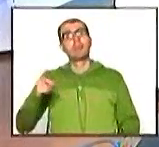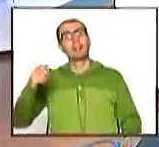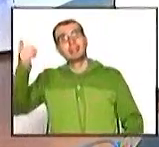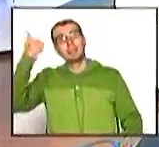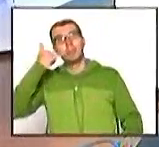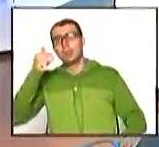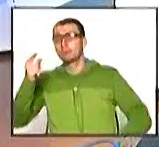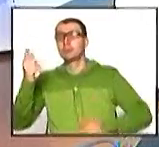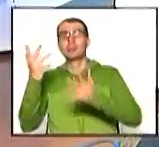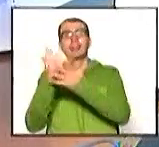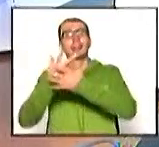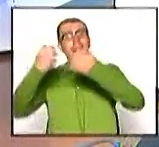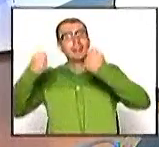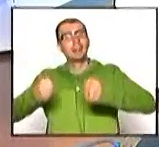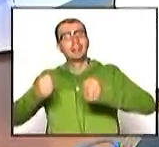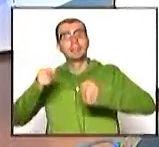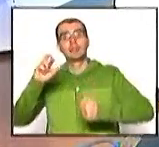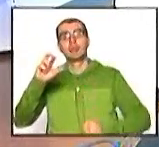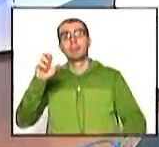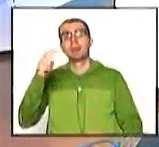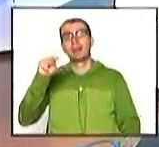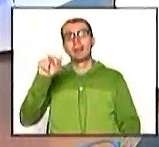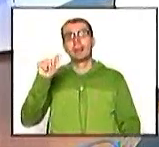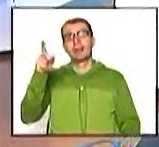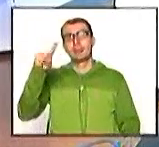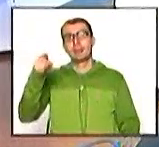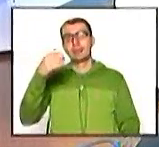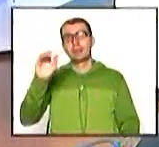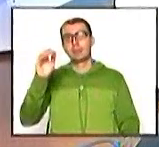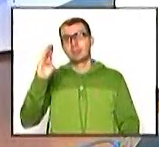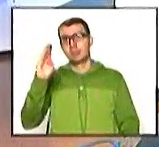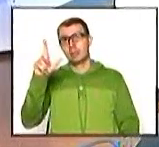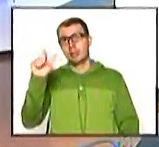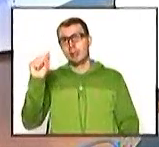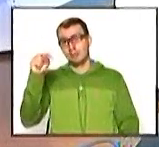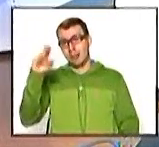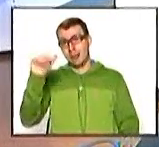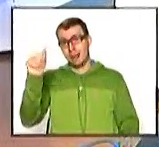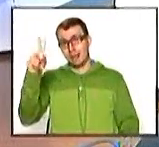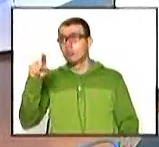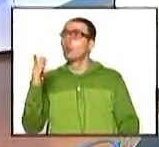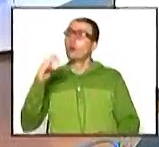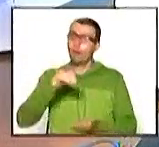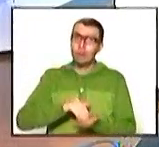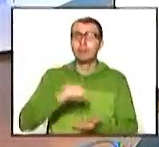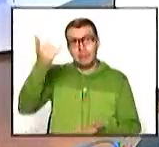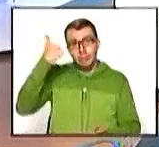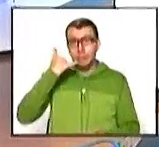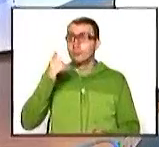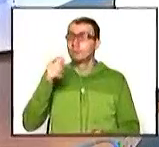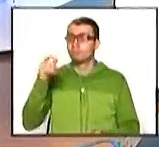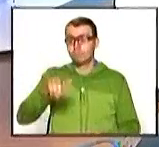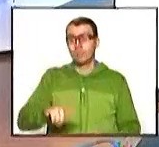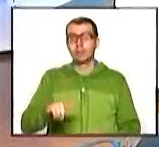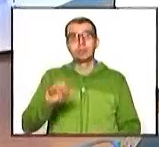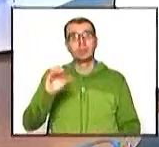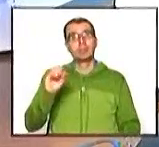Blancas. Vuelva a comunicarse con nosotros, 018-1127-222, se colgó esa comunicación.